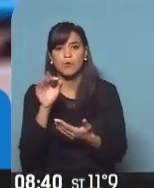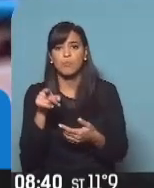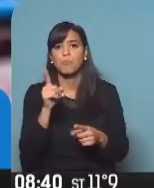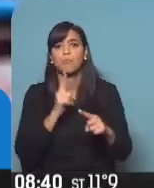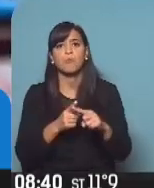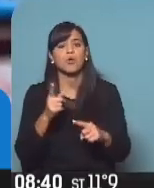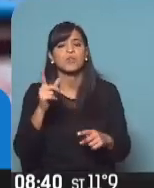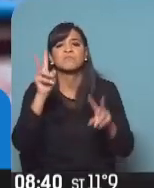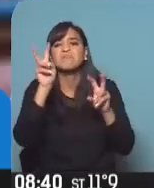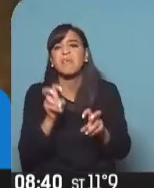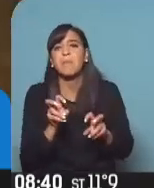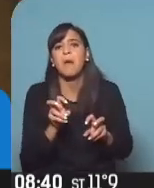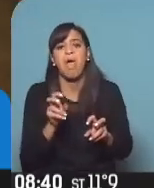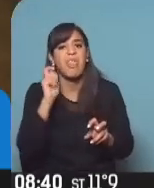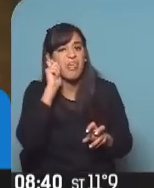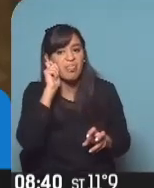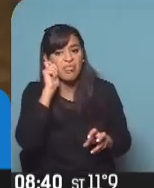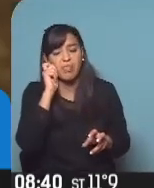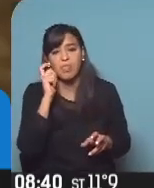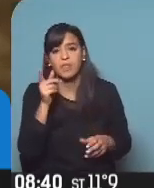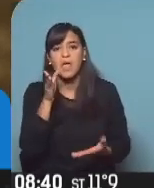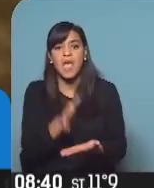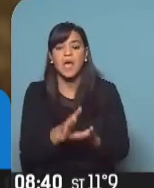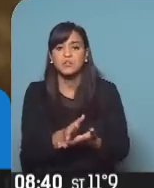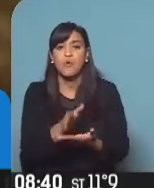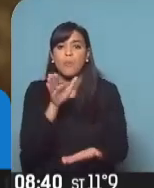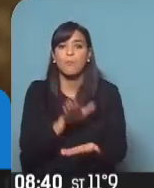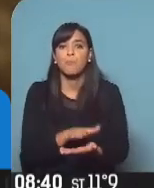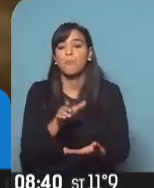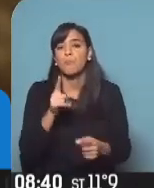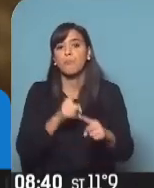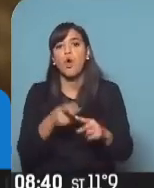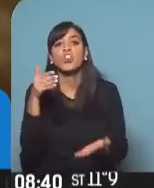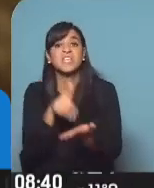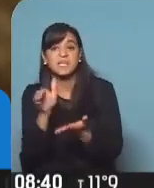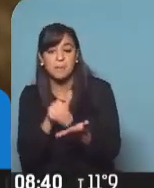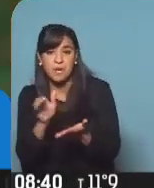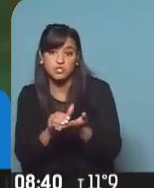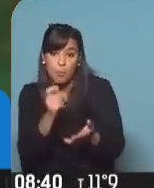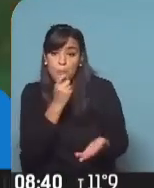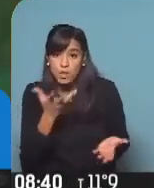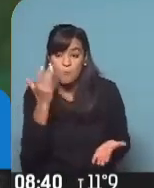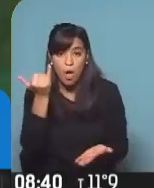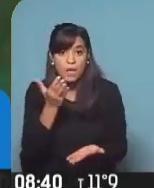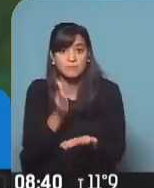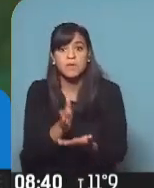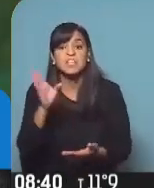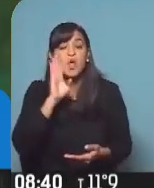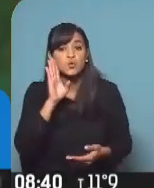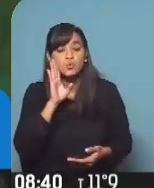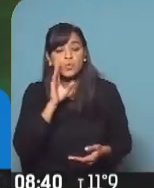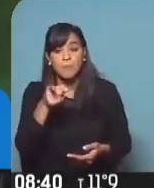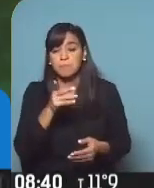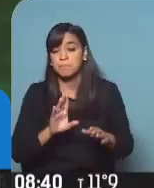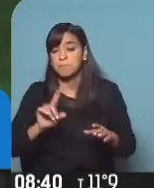cuestiones de edad por cuestiones así como en castigo por la discriminación de género claro en eeuu una de las